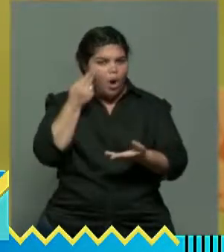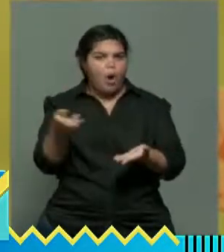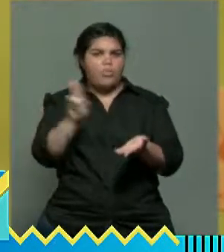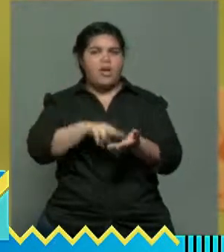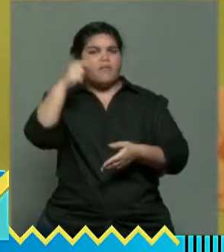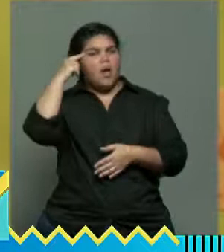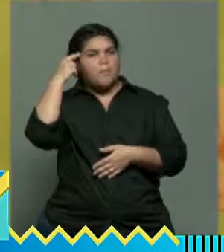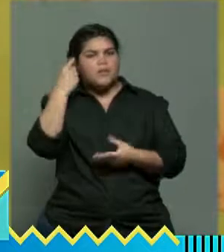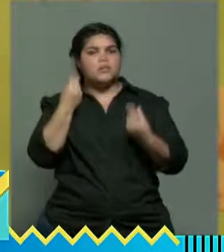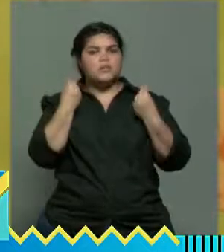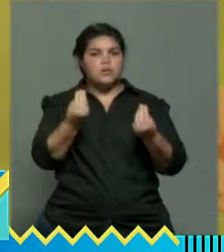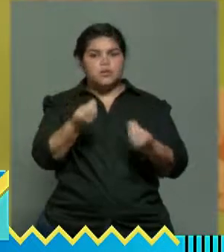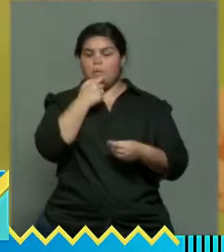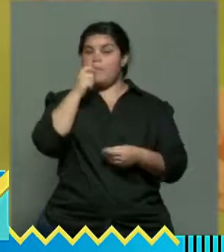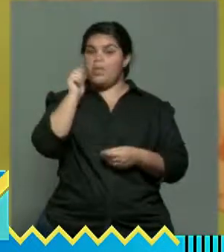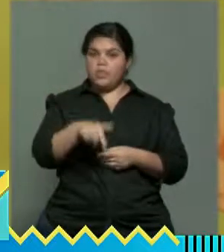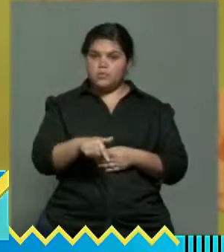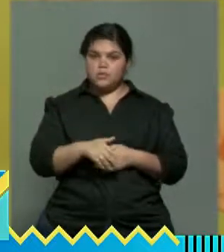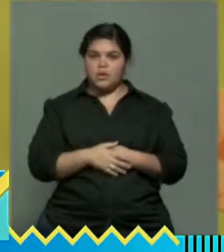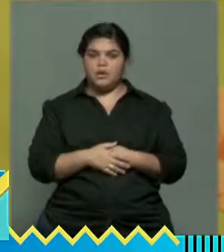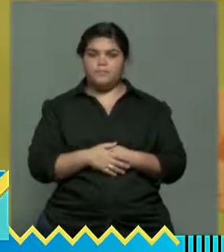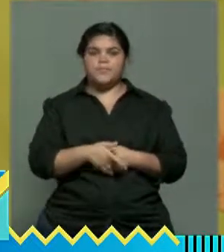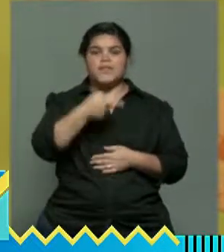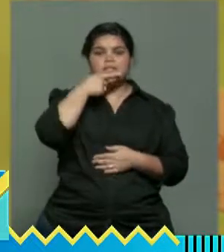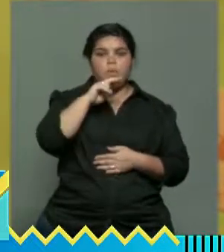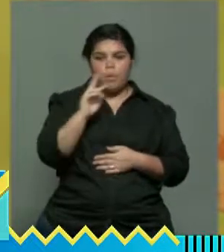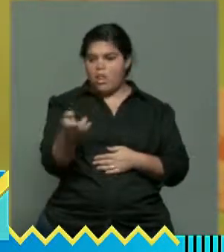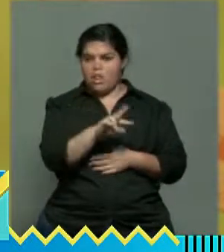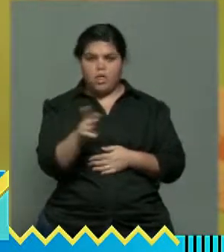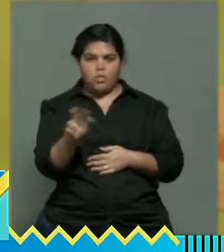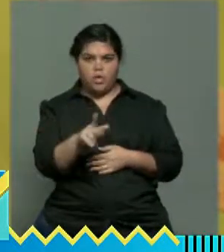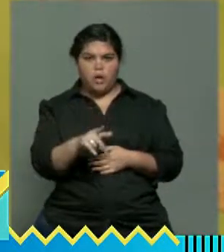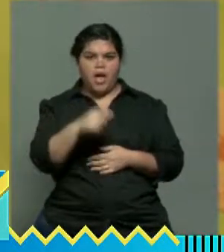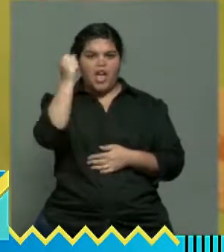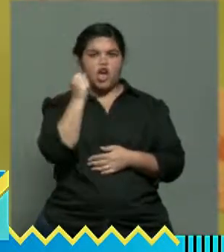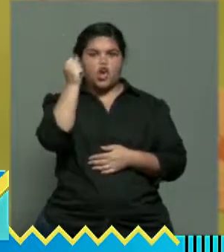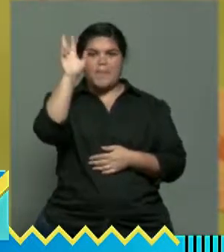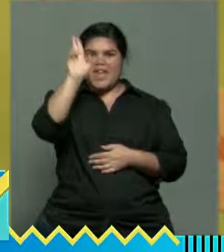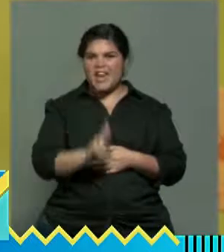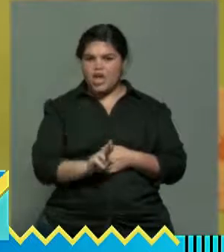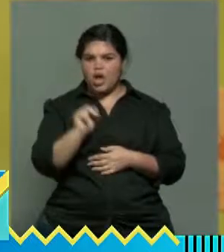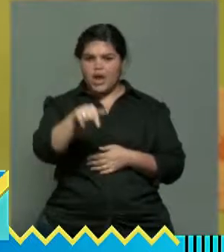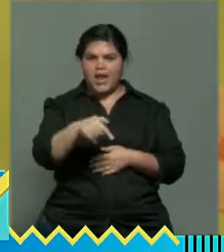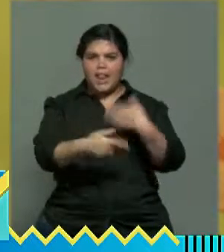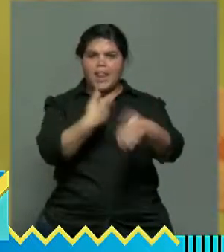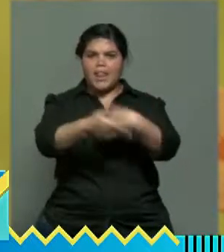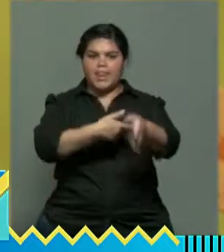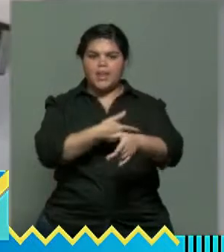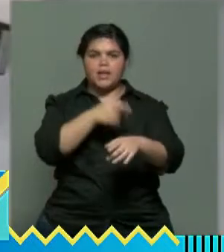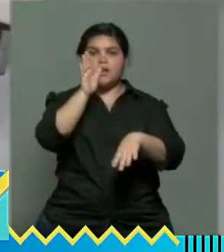imagino, digamos, siendo Mendoza y San Juan, digamos, economías regionales, yo creo que ya los productores en